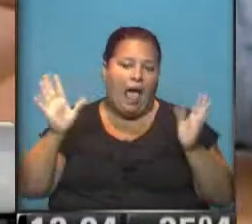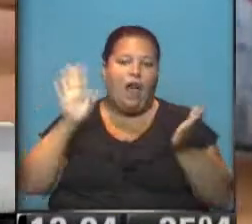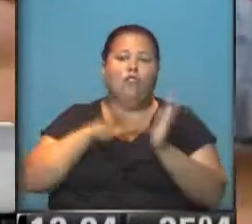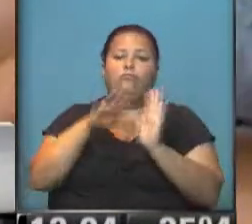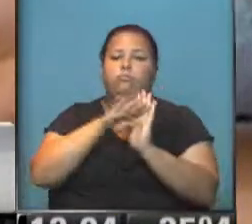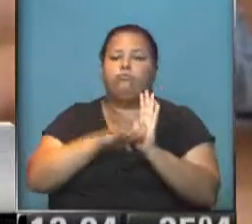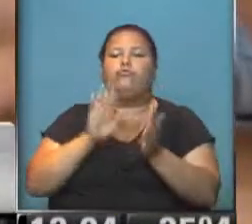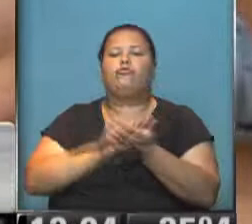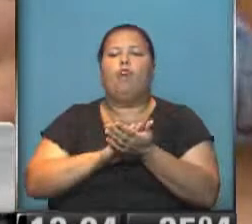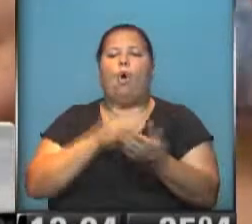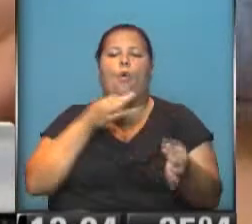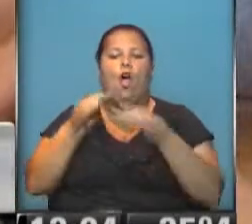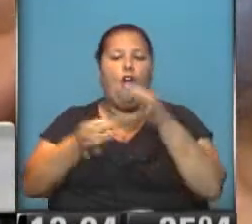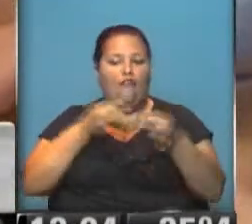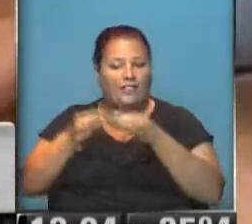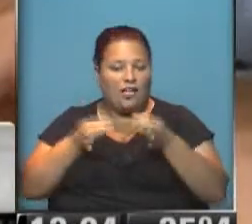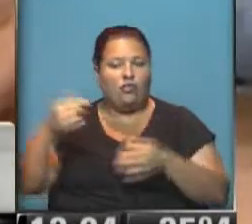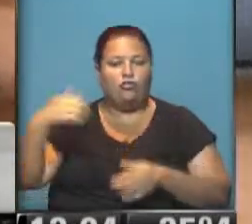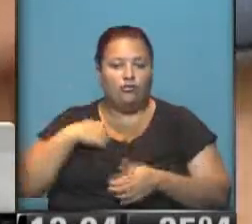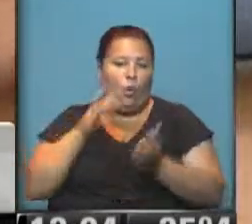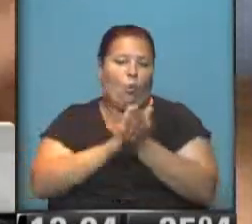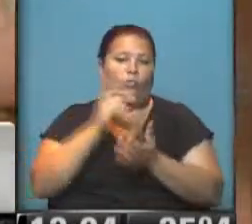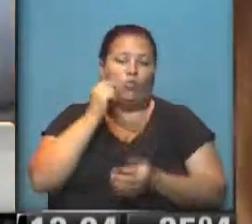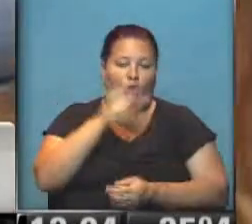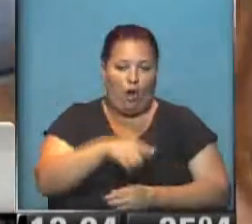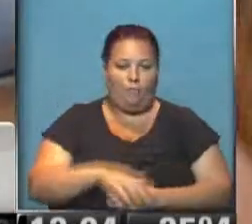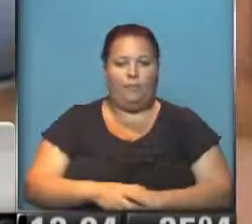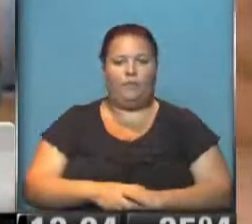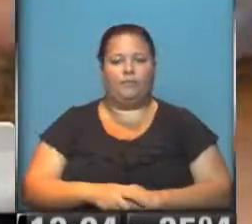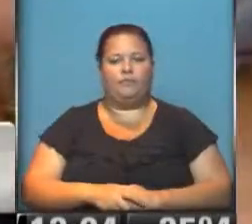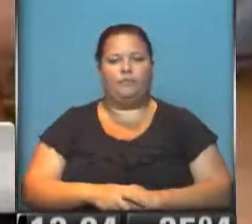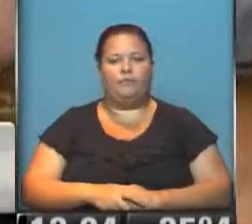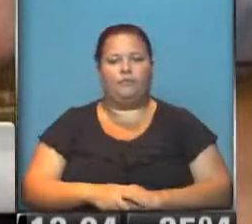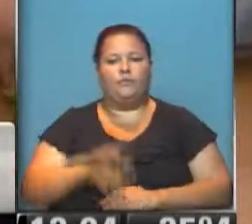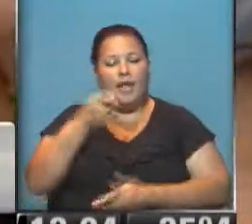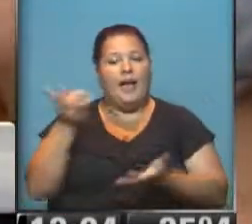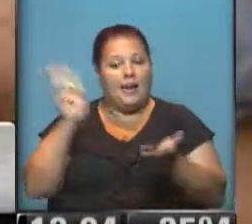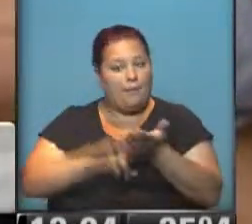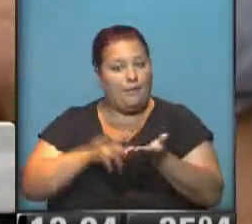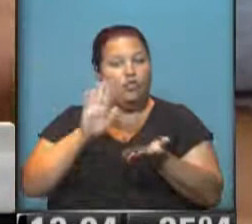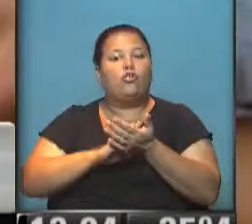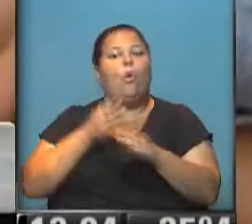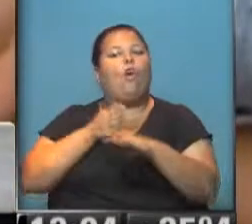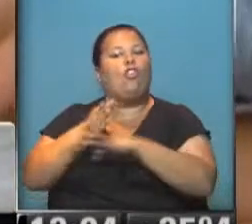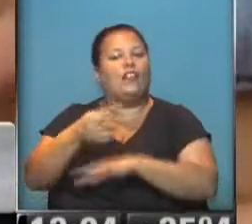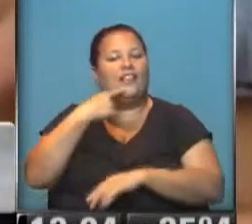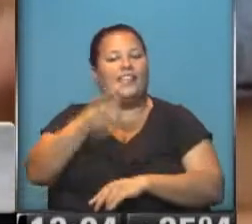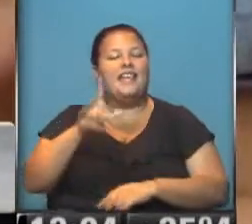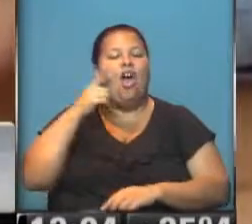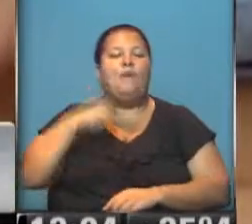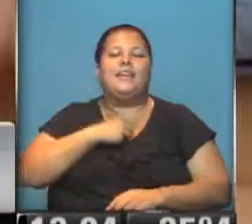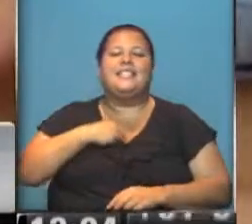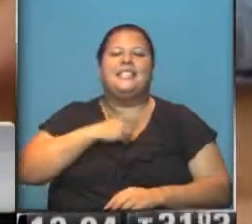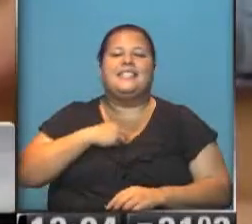las conversaciones que tuve con él. ¿Usted le ratificó lo que señaló al ingresar, que él se había